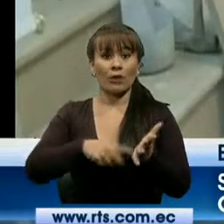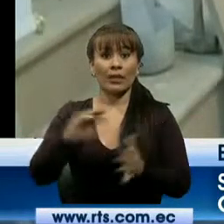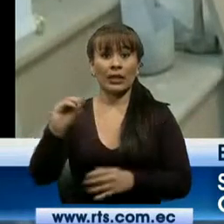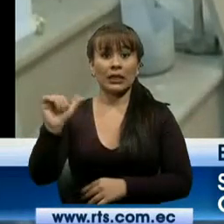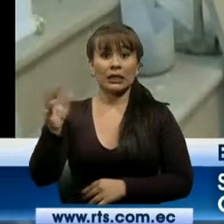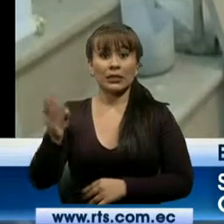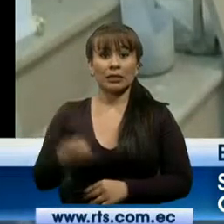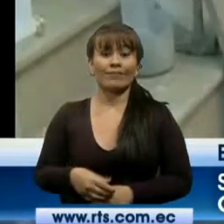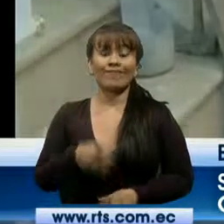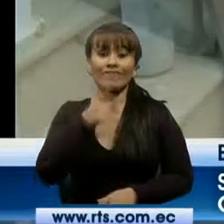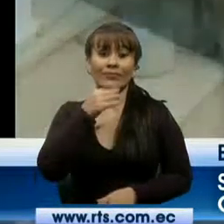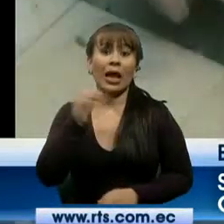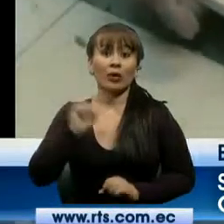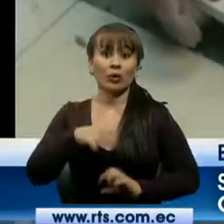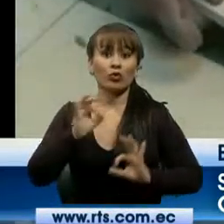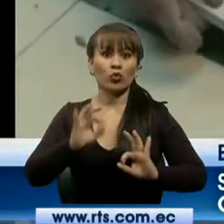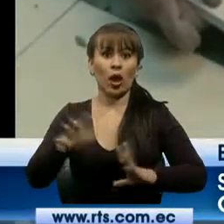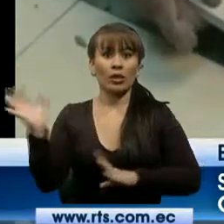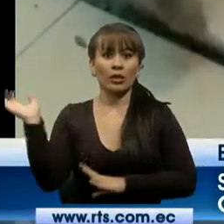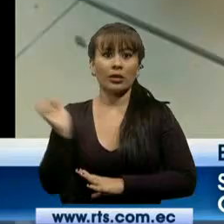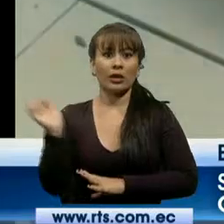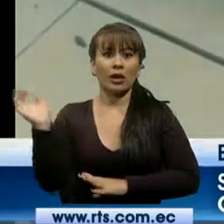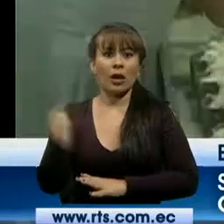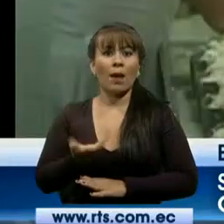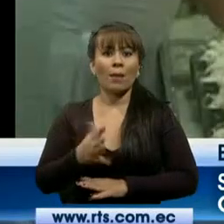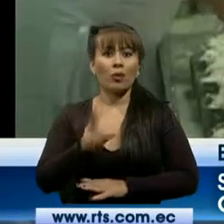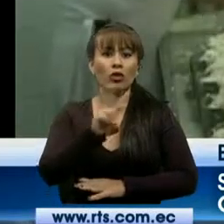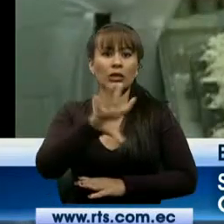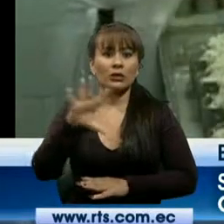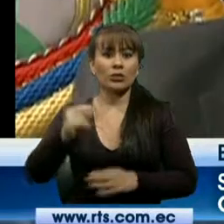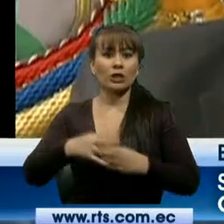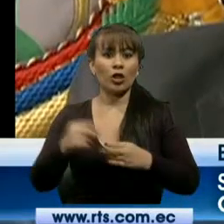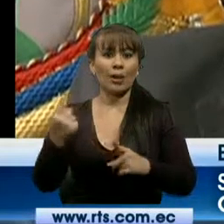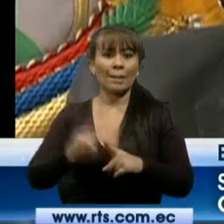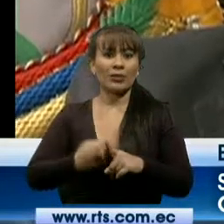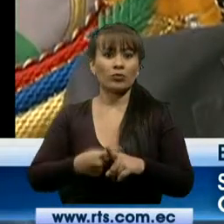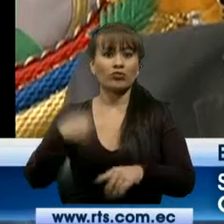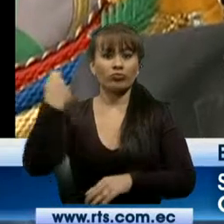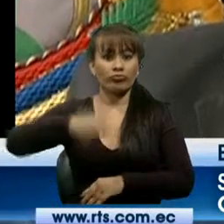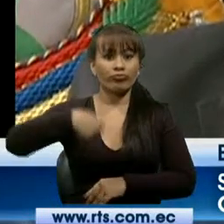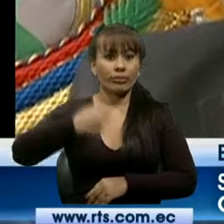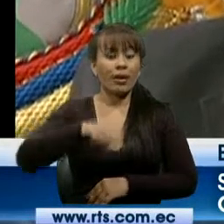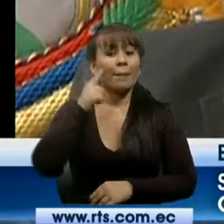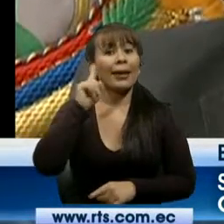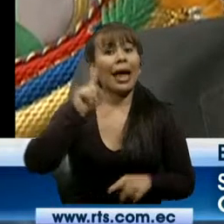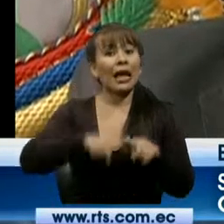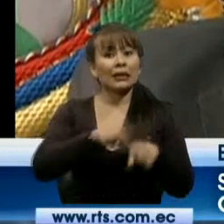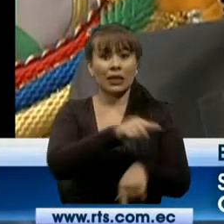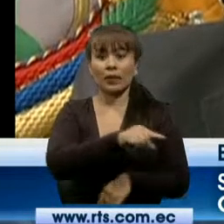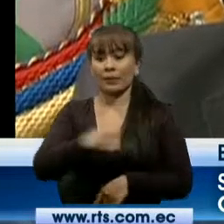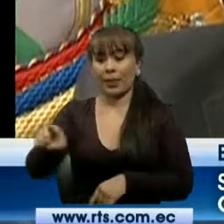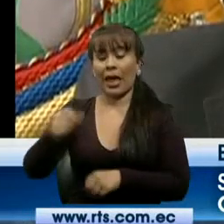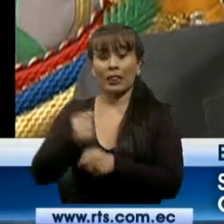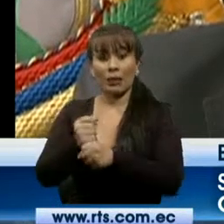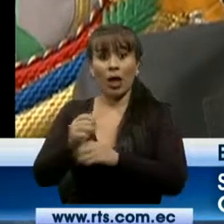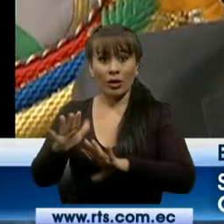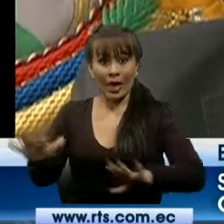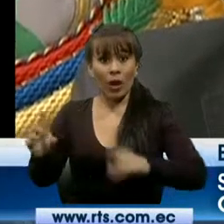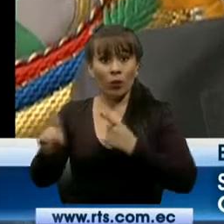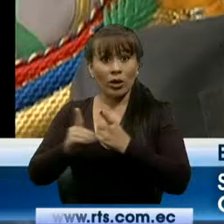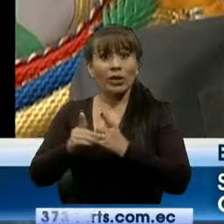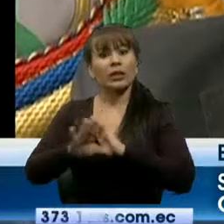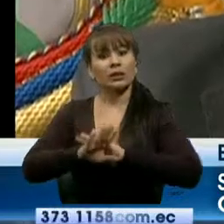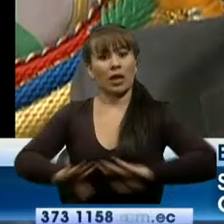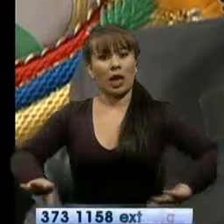se beneficiarán con la entrega del seguro que bordea los $250. Y así a finales de abril puedan cobrar ya el seguro de